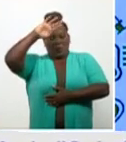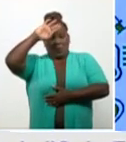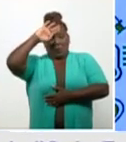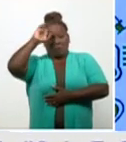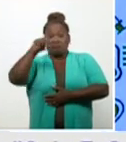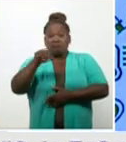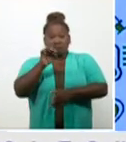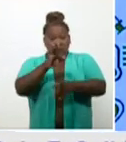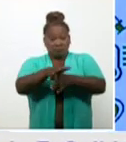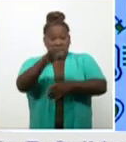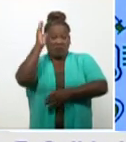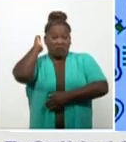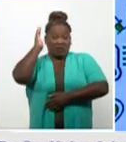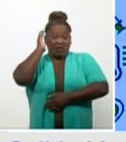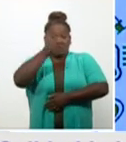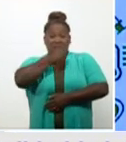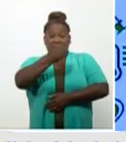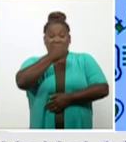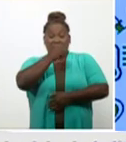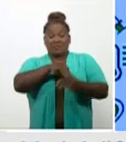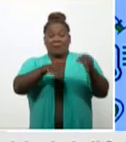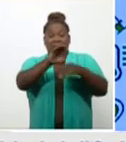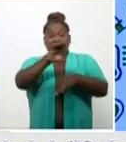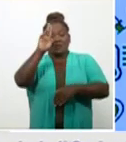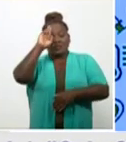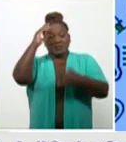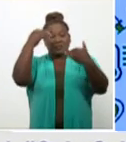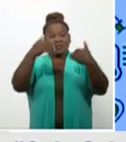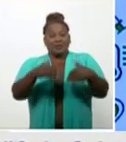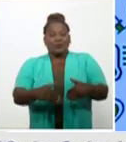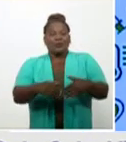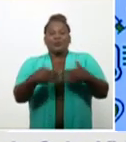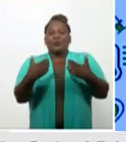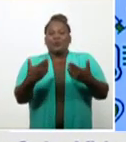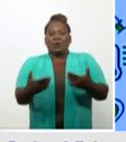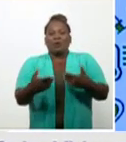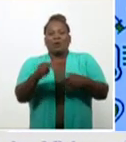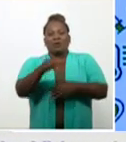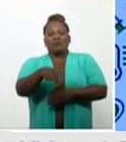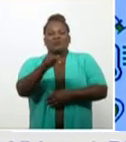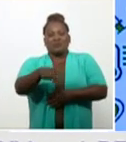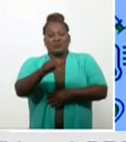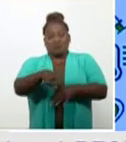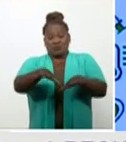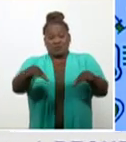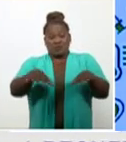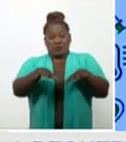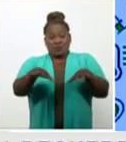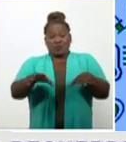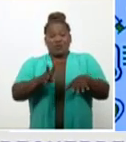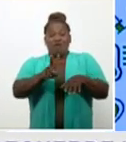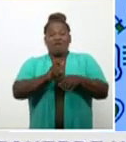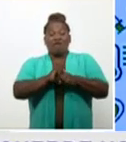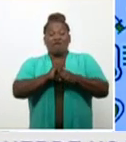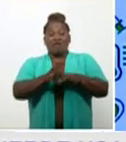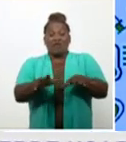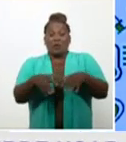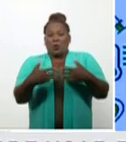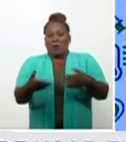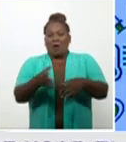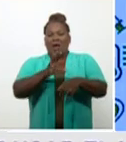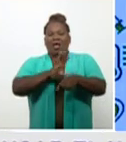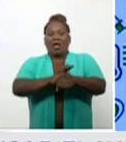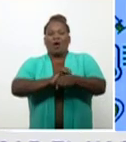la conferencia de prensa del Ministerio de Salud Pública sobre la actualización de la situación epidemiológica del país frente a la